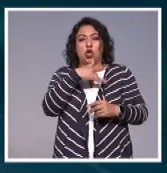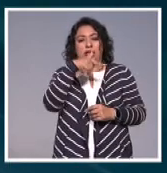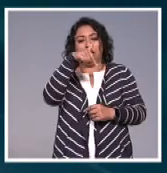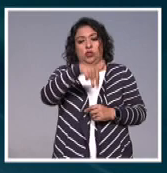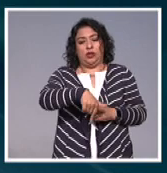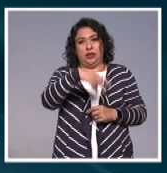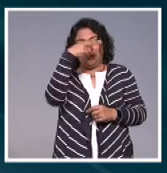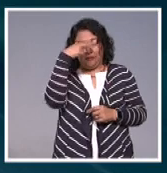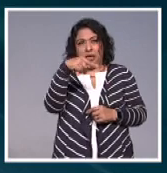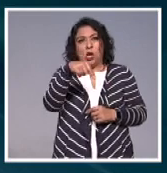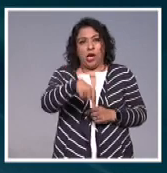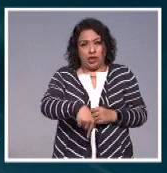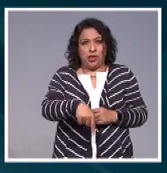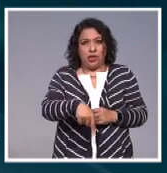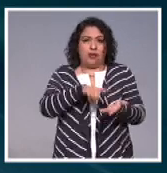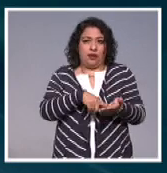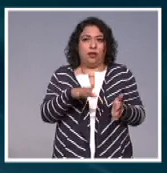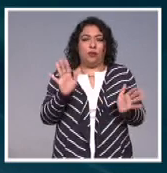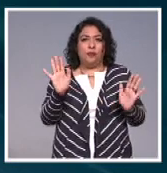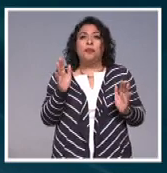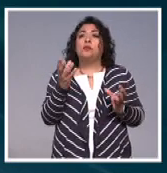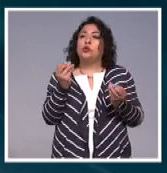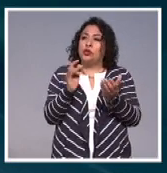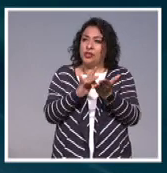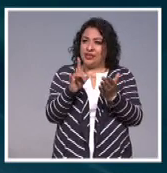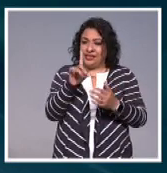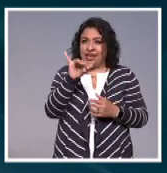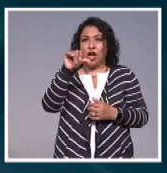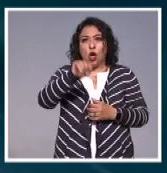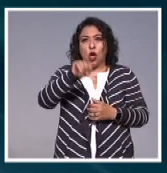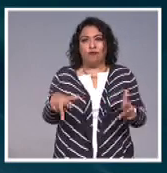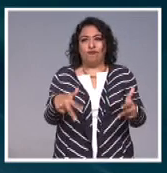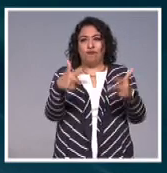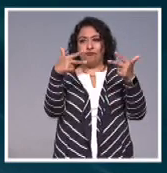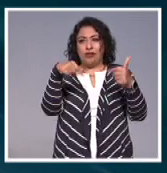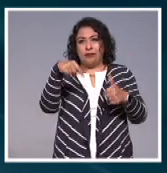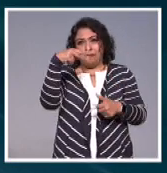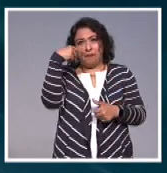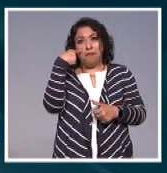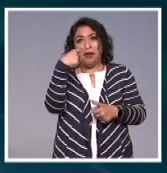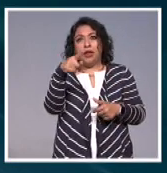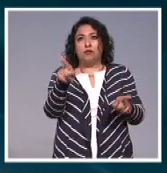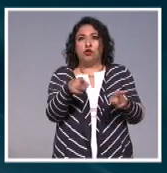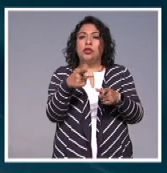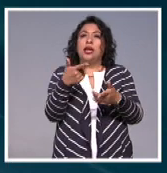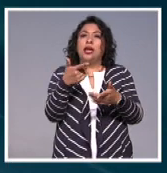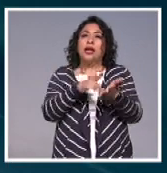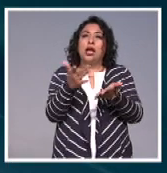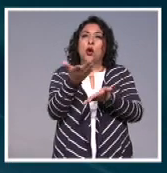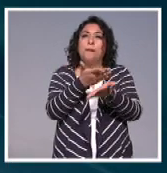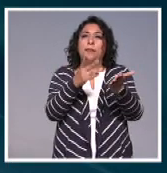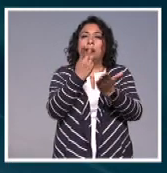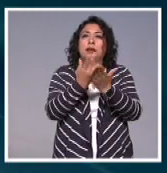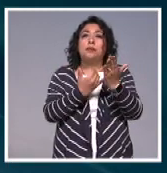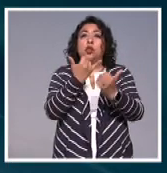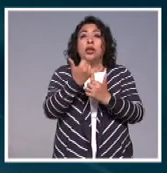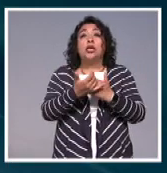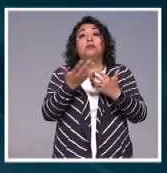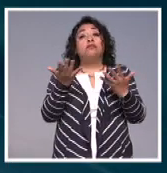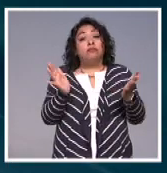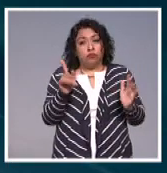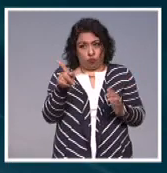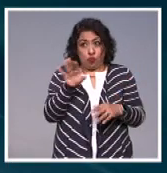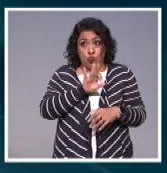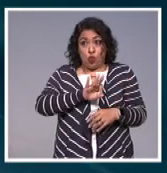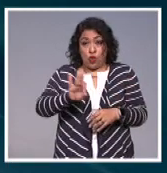en París, su corazón está acá. Diana, mil gracias por estar esta noche en Mirando Músicas. Gracias por compartirnos tus proyectos. Y si tú